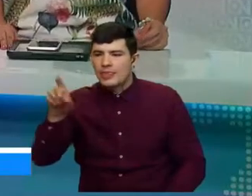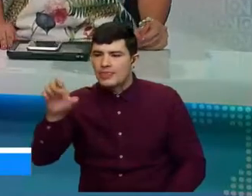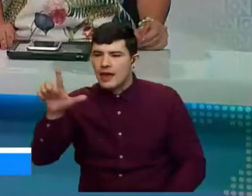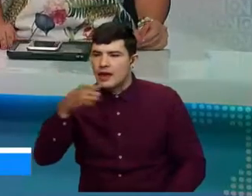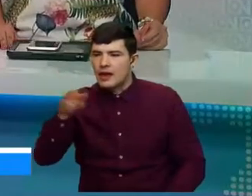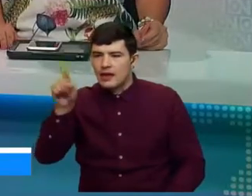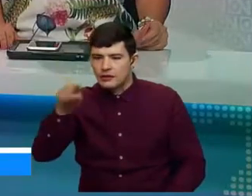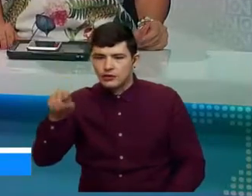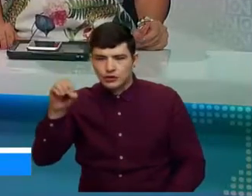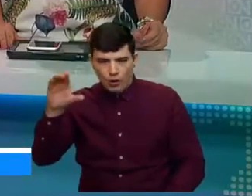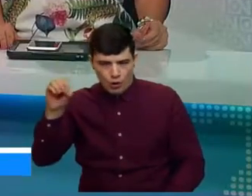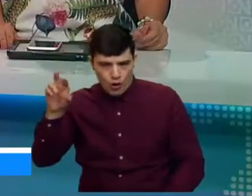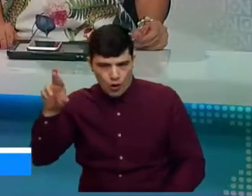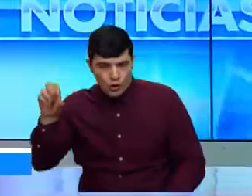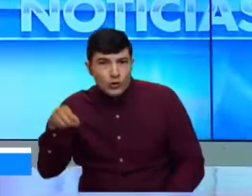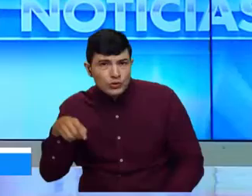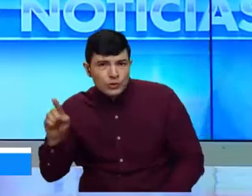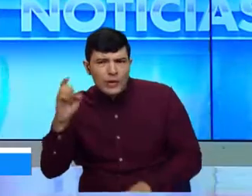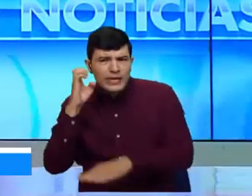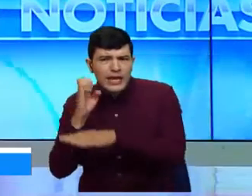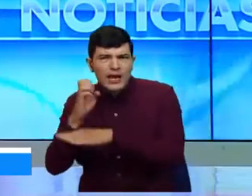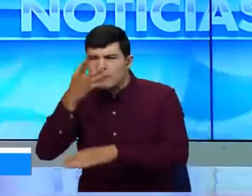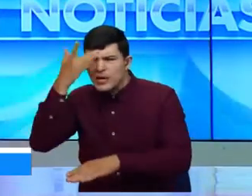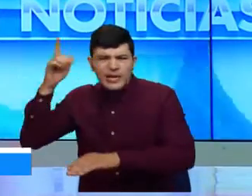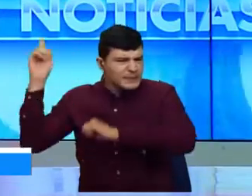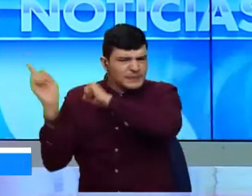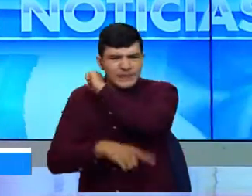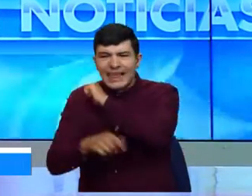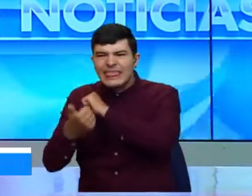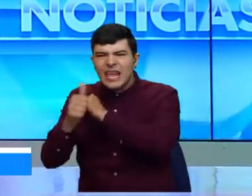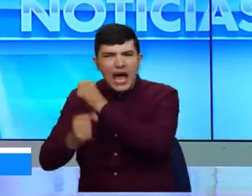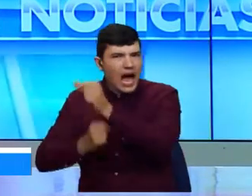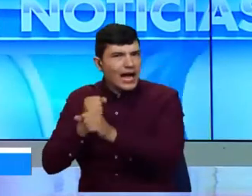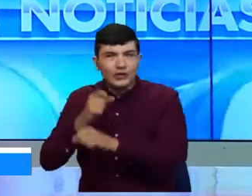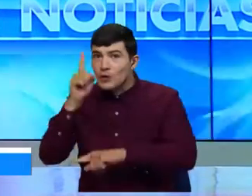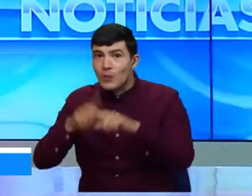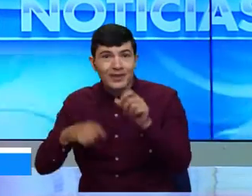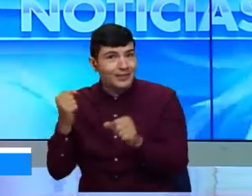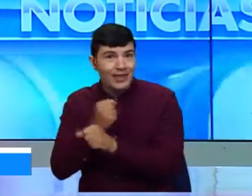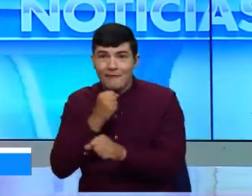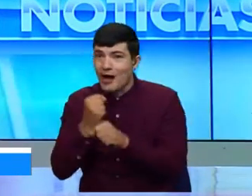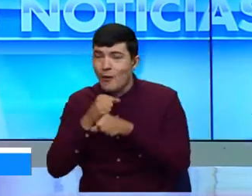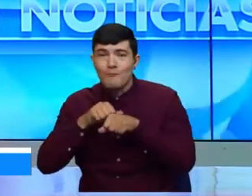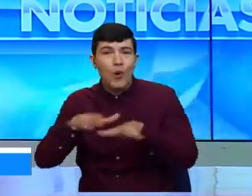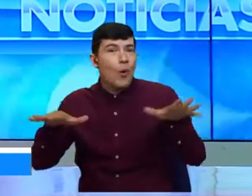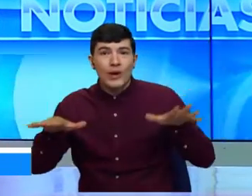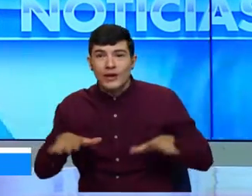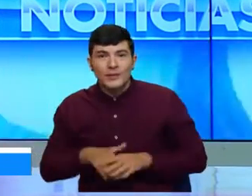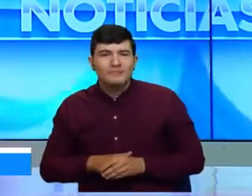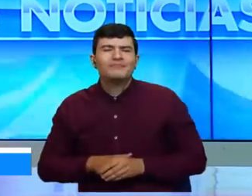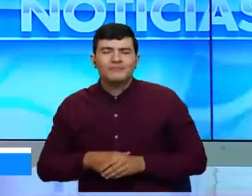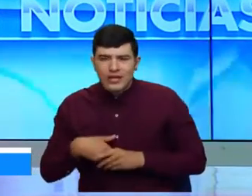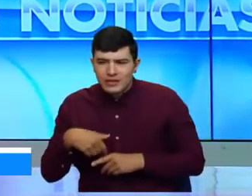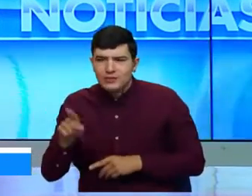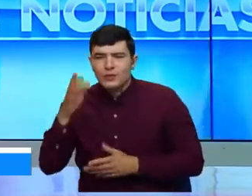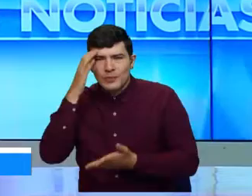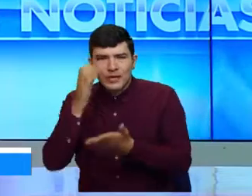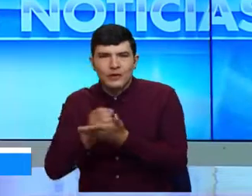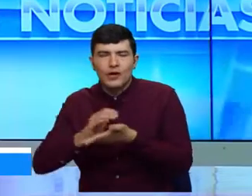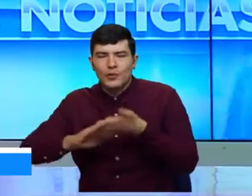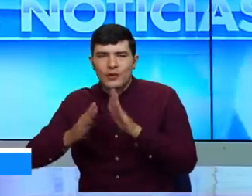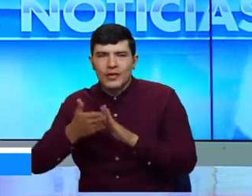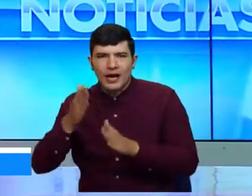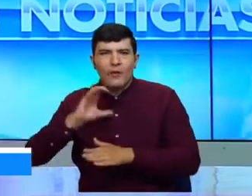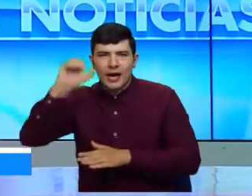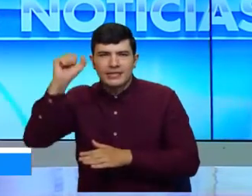ente señala que la destitución se da por irregularidades contractuales. Diversas reacciones ya ha generado en la comunidad su salida. Los